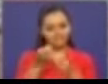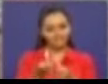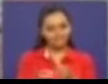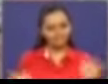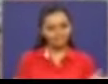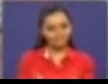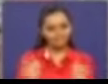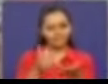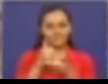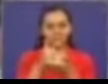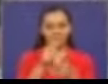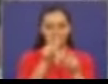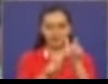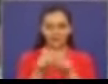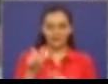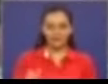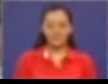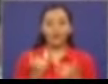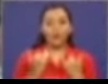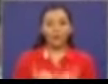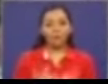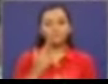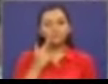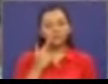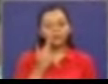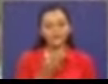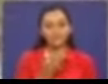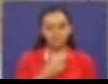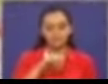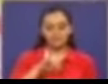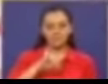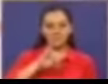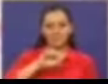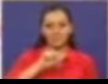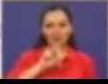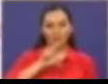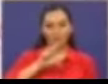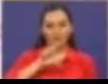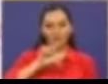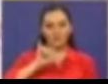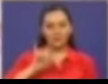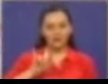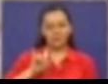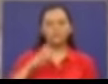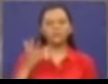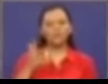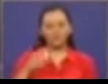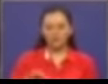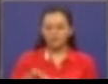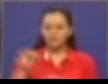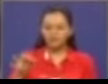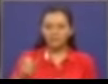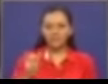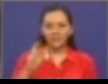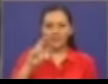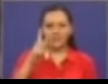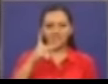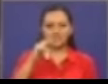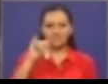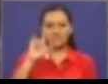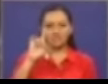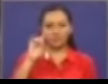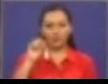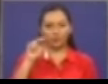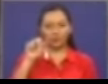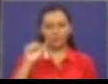beneficio de sus habitantes. Estamos en el Valle del Misahuallín, específicamente en el Cantón Archidona, provincia de Napo, y desde aquí